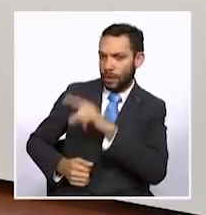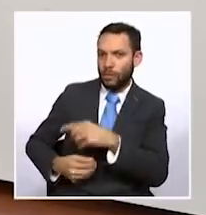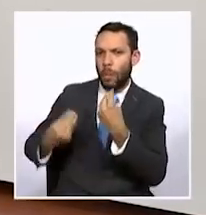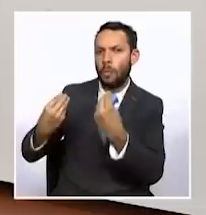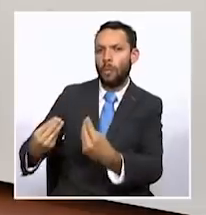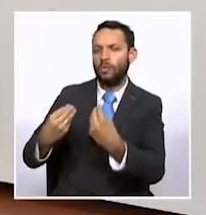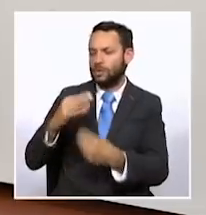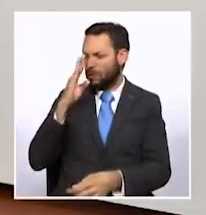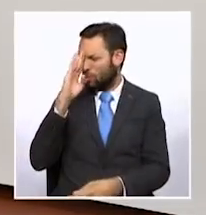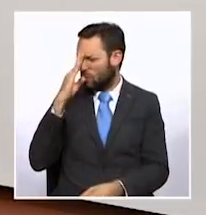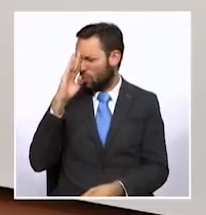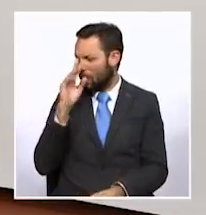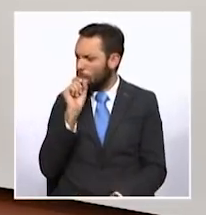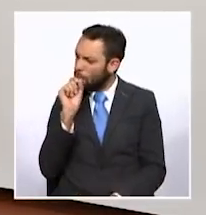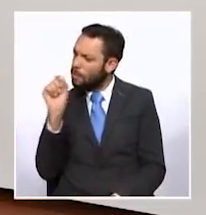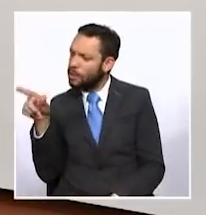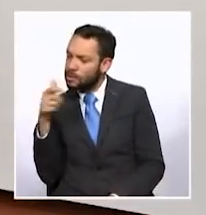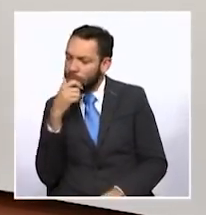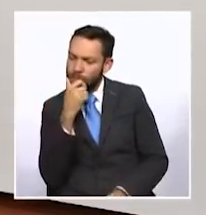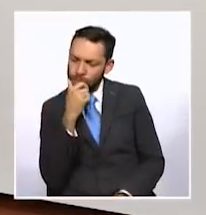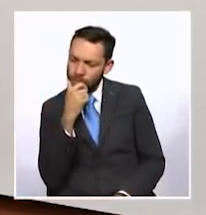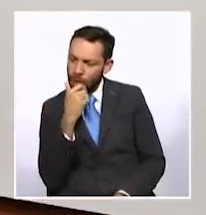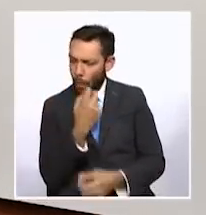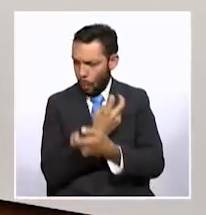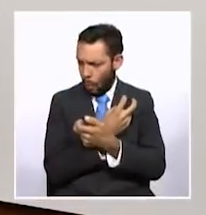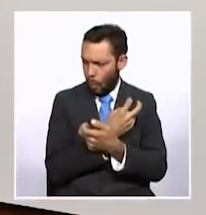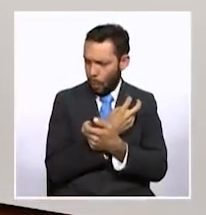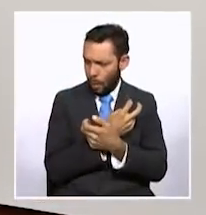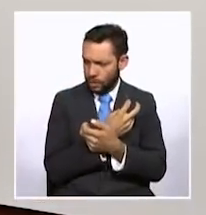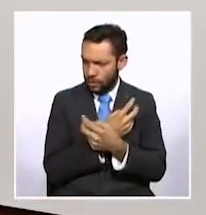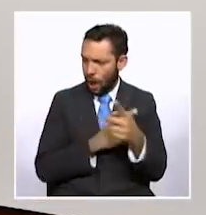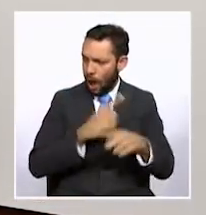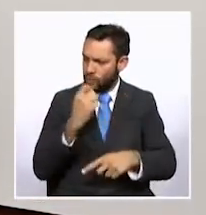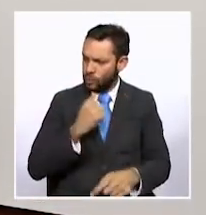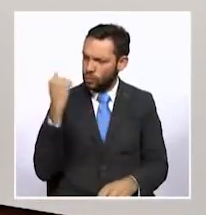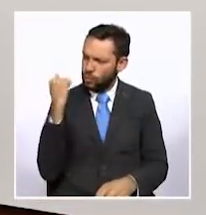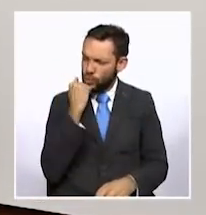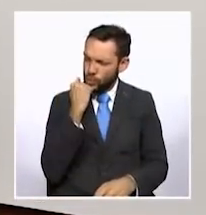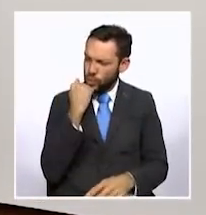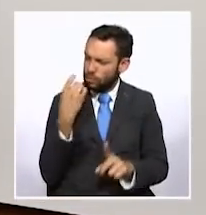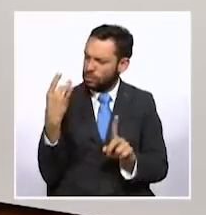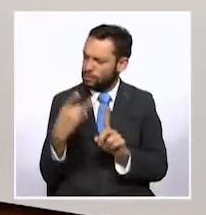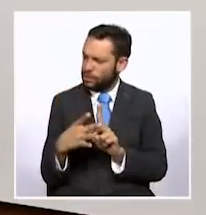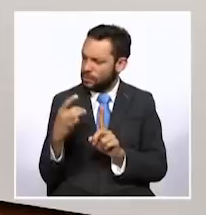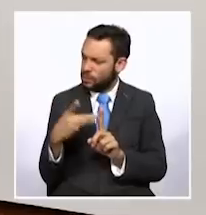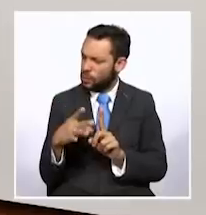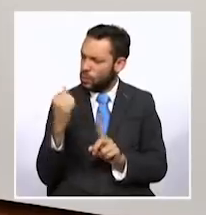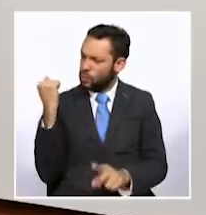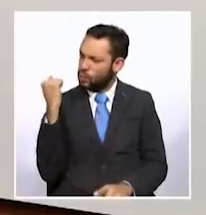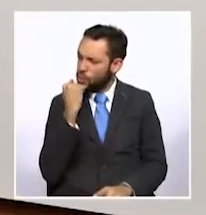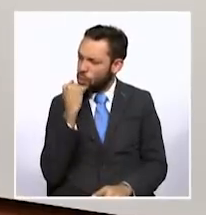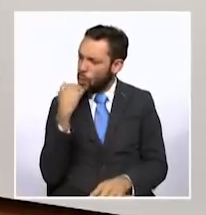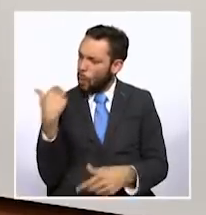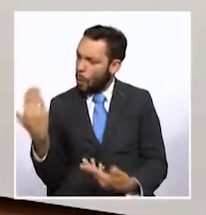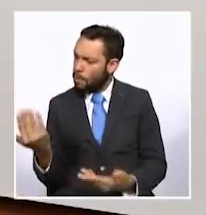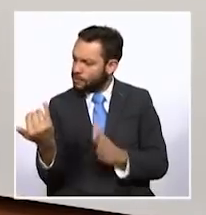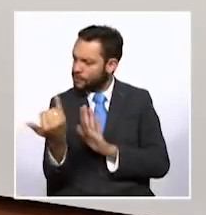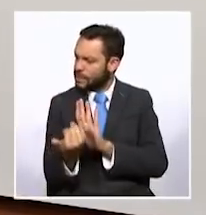y dice, bueno, y es que el hueso, hay unos más duros que otros. Y uno ve el